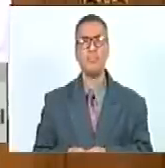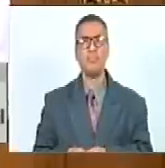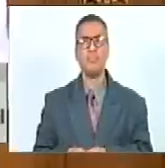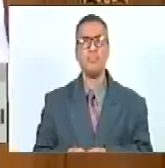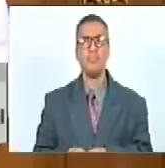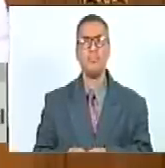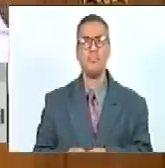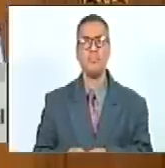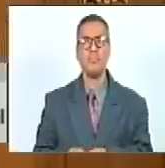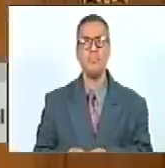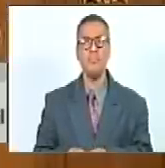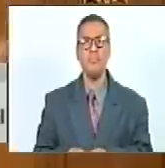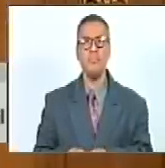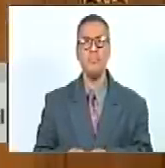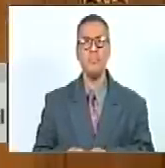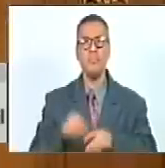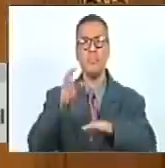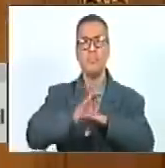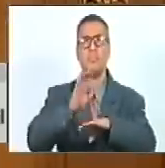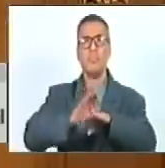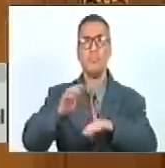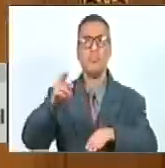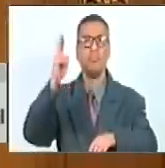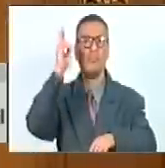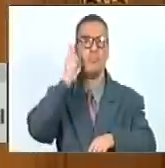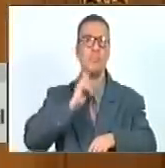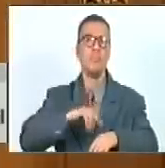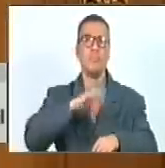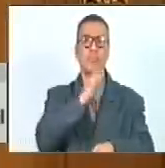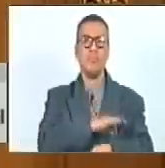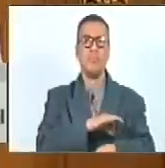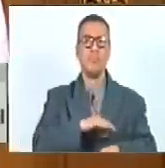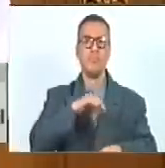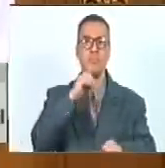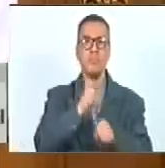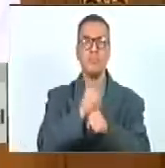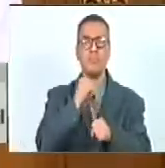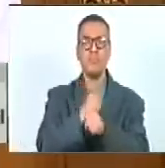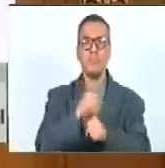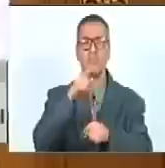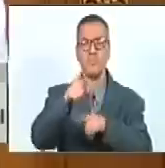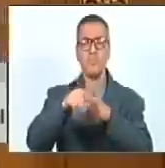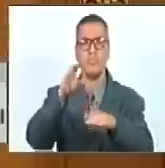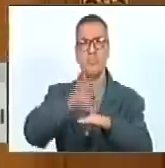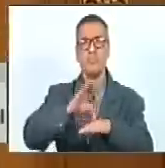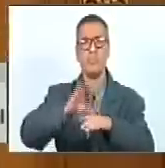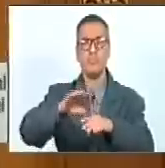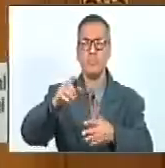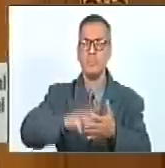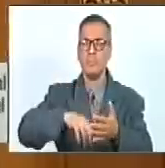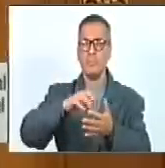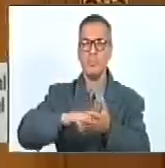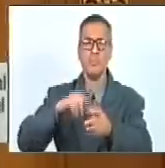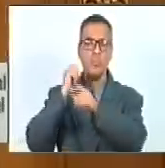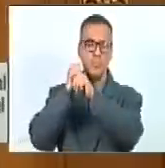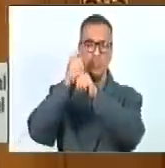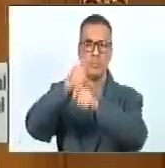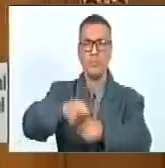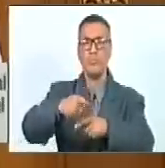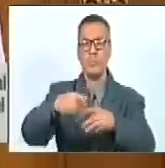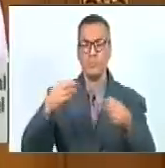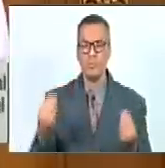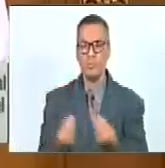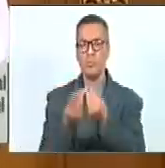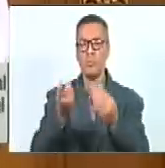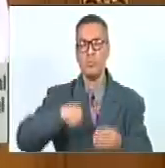de la Central Bolivariana Socialista de Trabajadores de la Ciudad, del Campo y de la Pesca, se reunieron